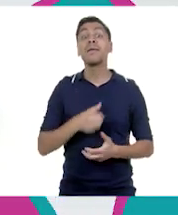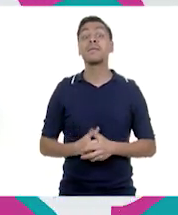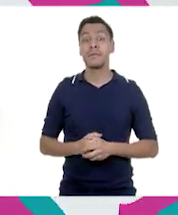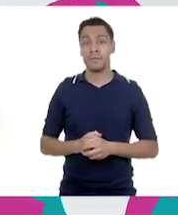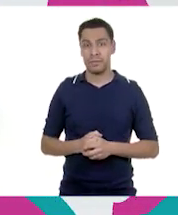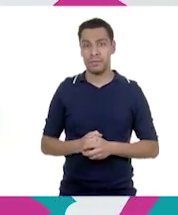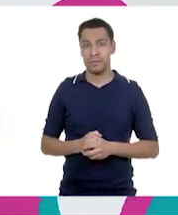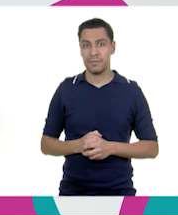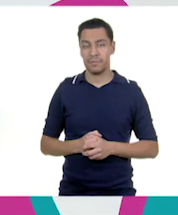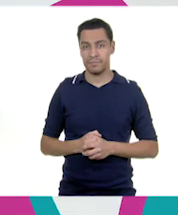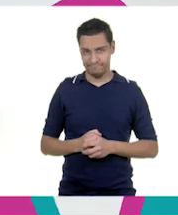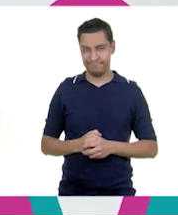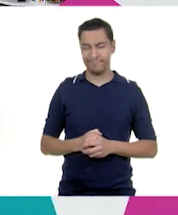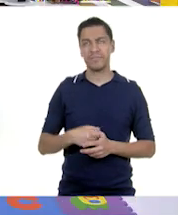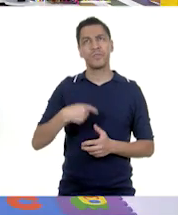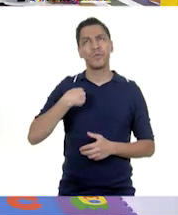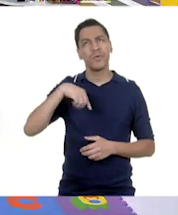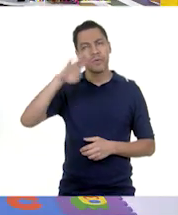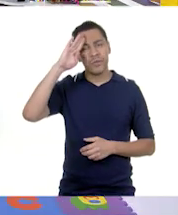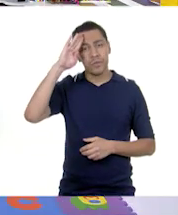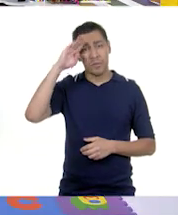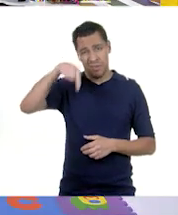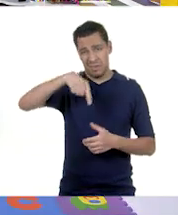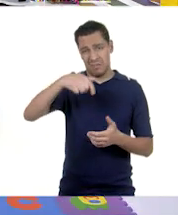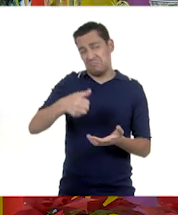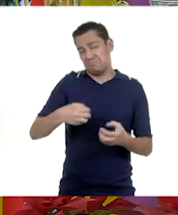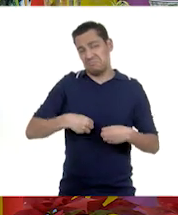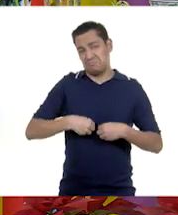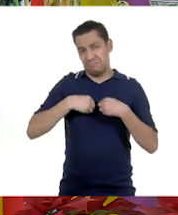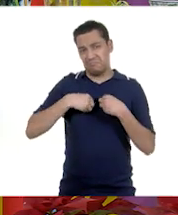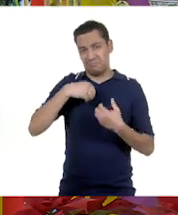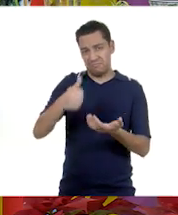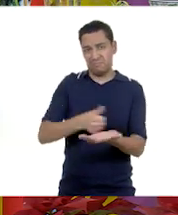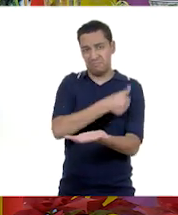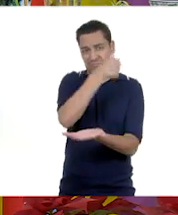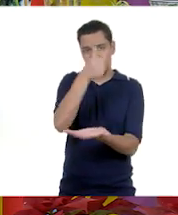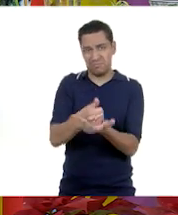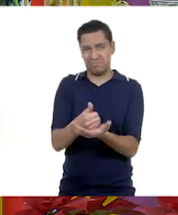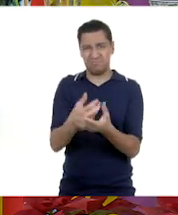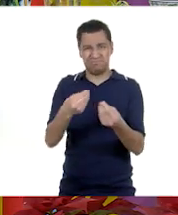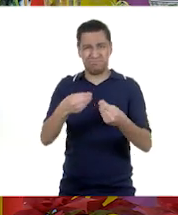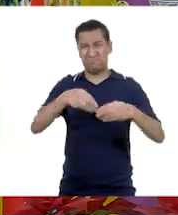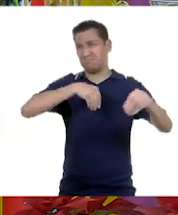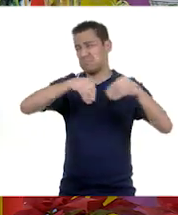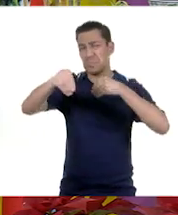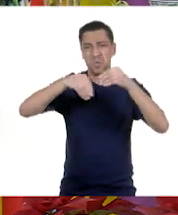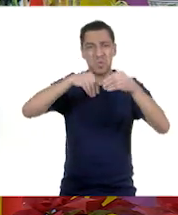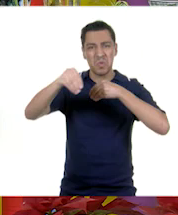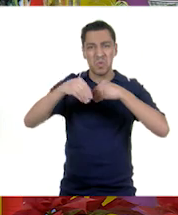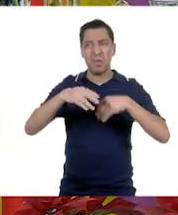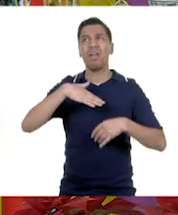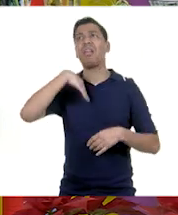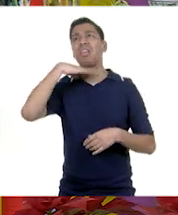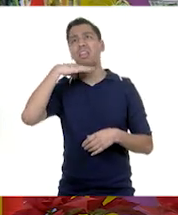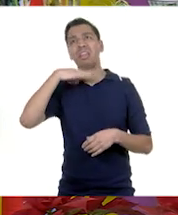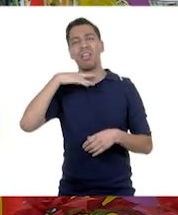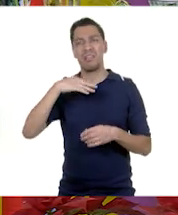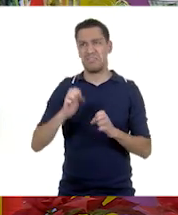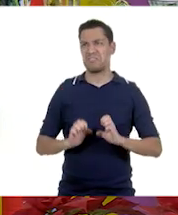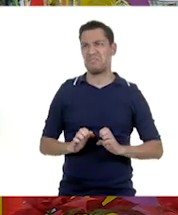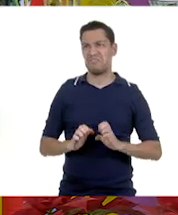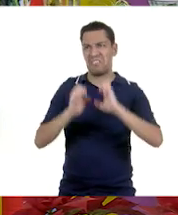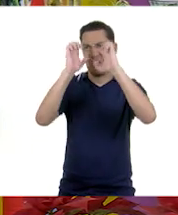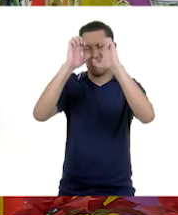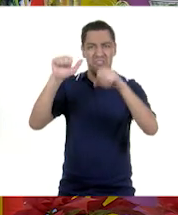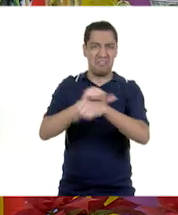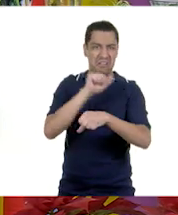voy a decir, las personas que vivimos en una ciudad como esta, donde hay tanto movimiento y distractores, o a veces